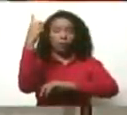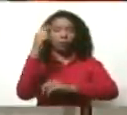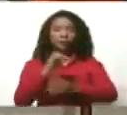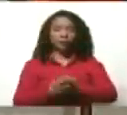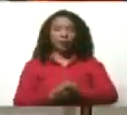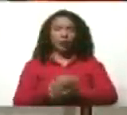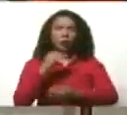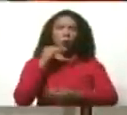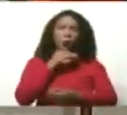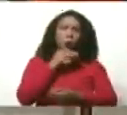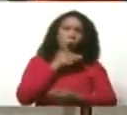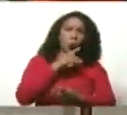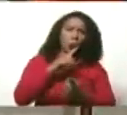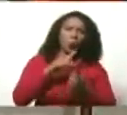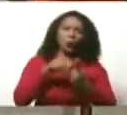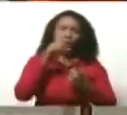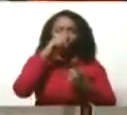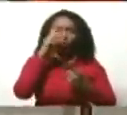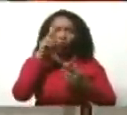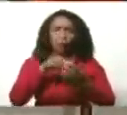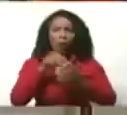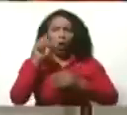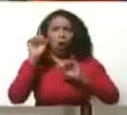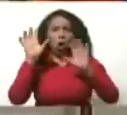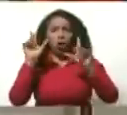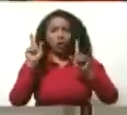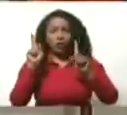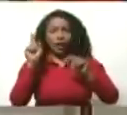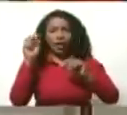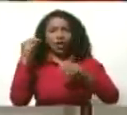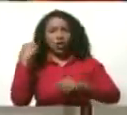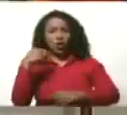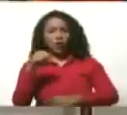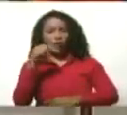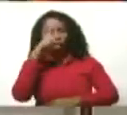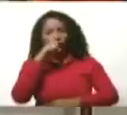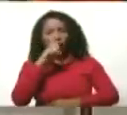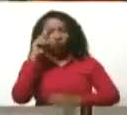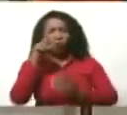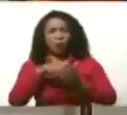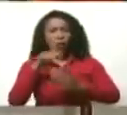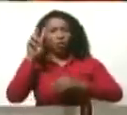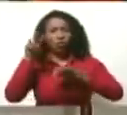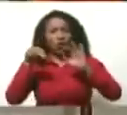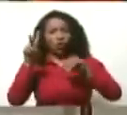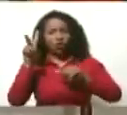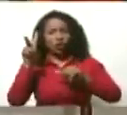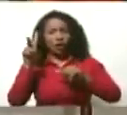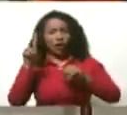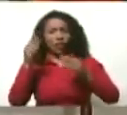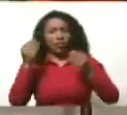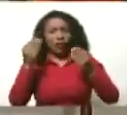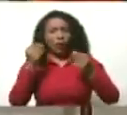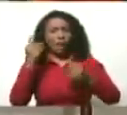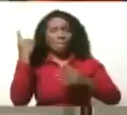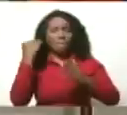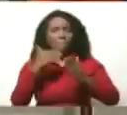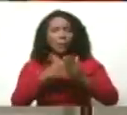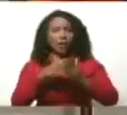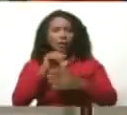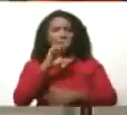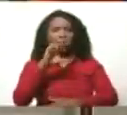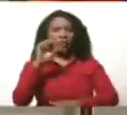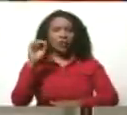entre octubre del año 2011 y noviembre del año 2012 la cantidad de